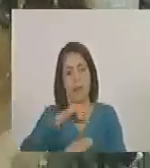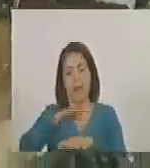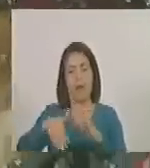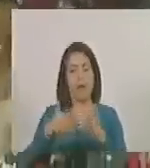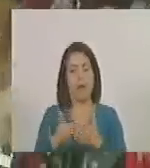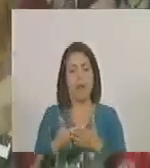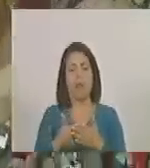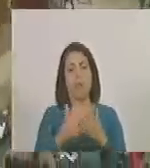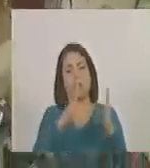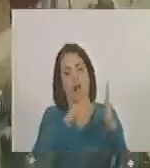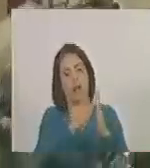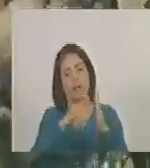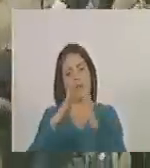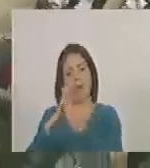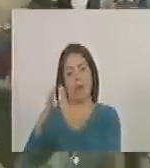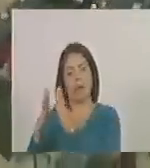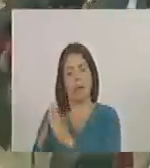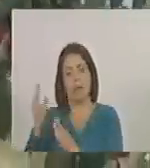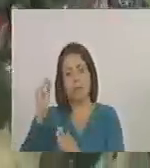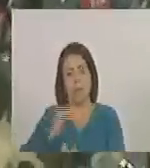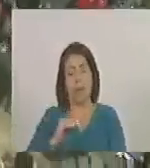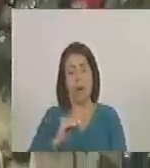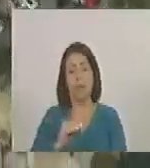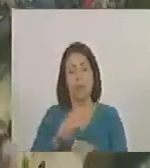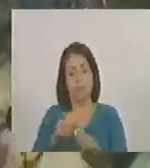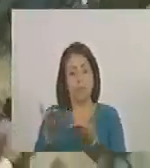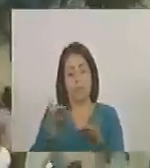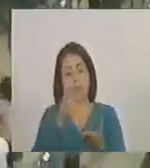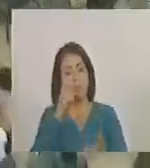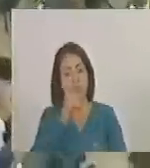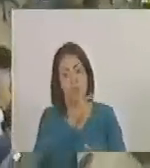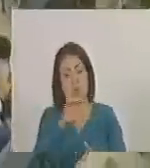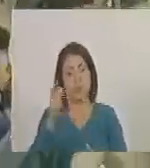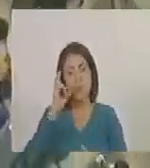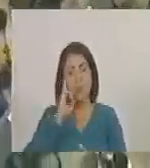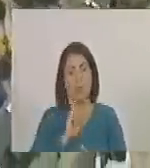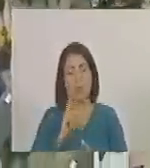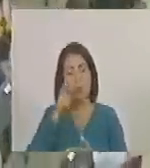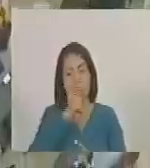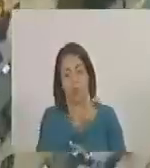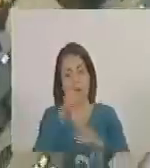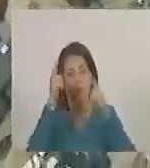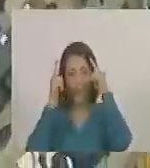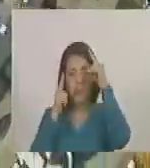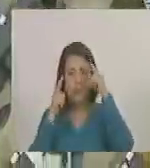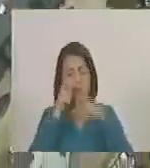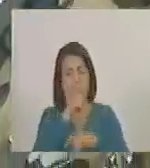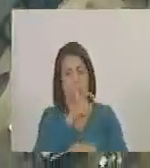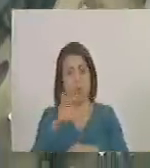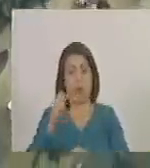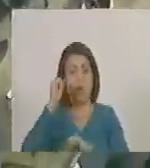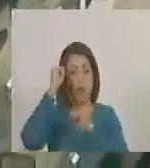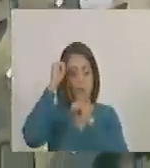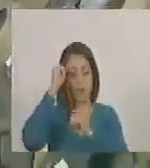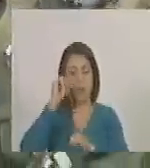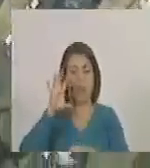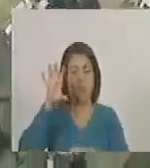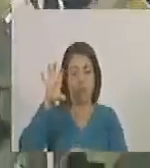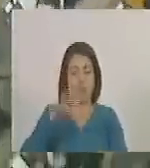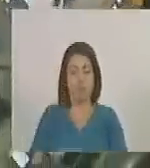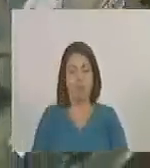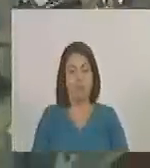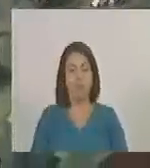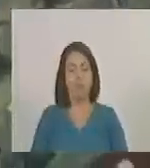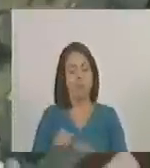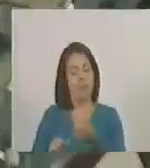través del casa a casa lo más sublime que tiene el pueblo de Bolívar, el pueblo de Chávez, el pueblo de las heroínas de la patria, que es